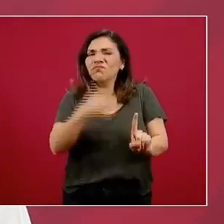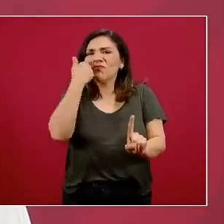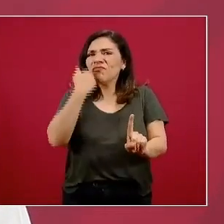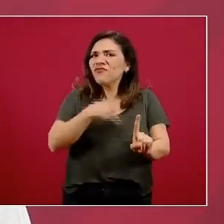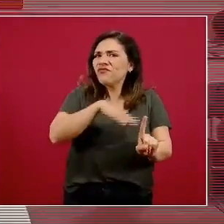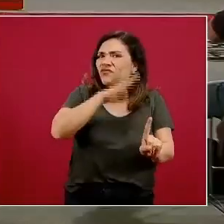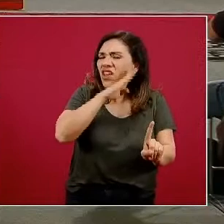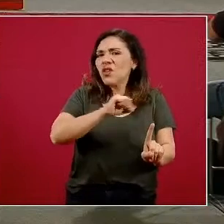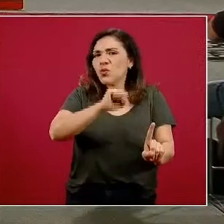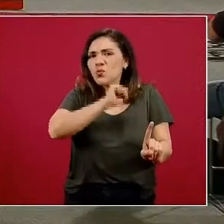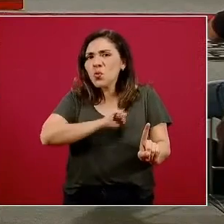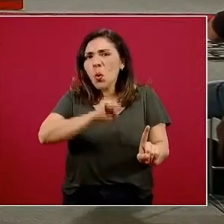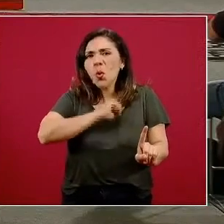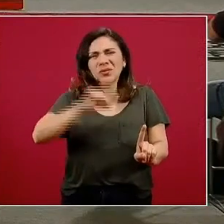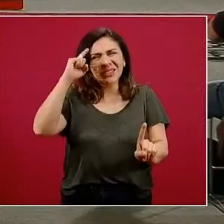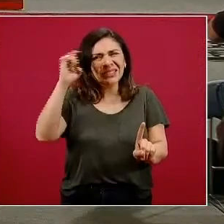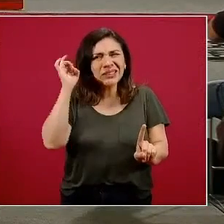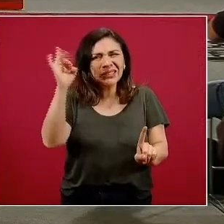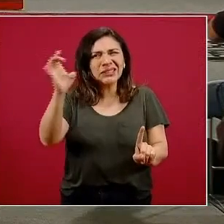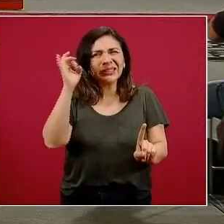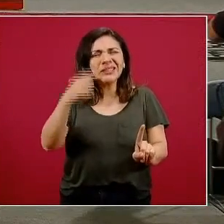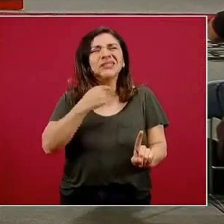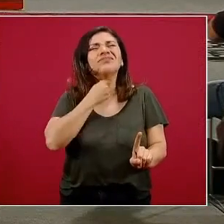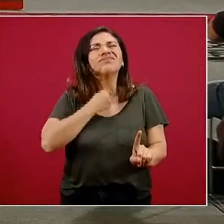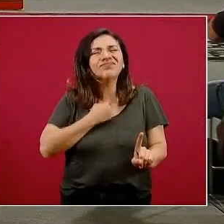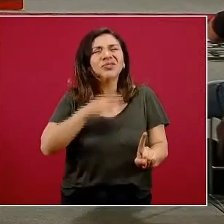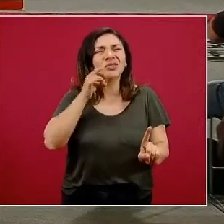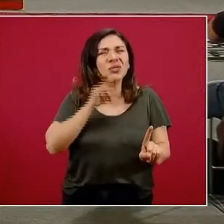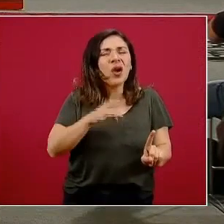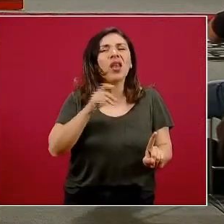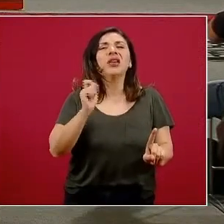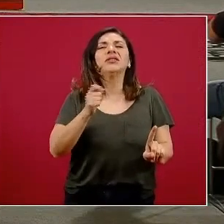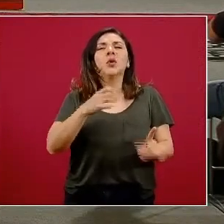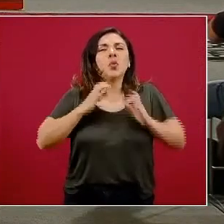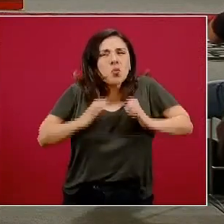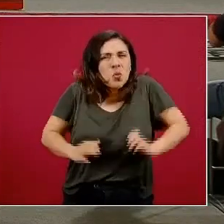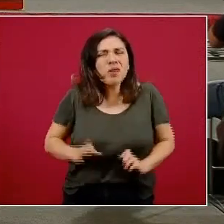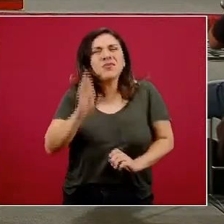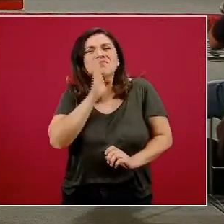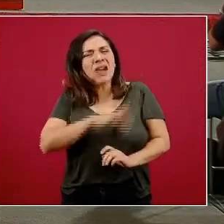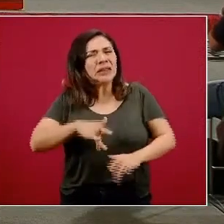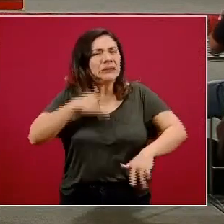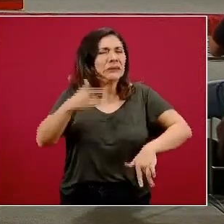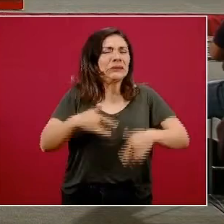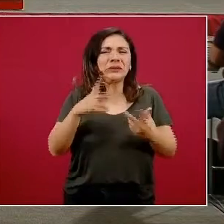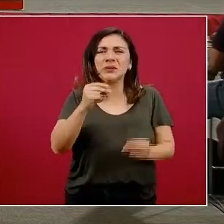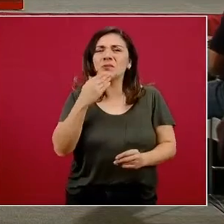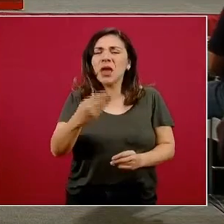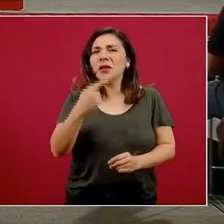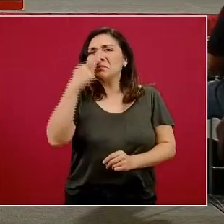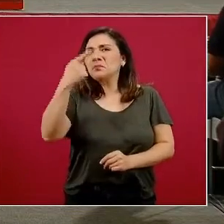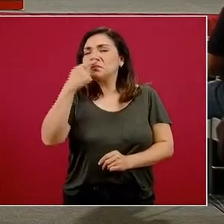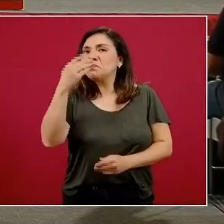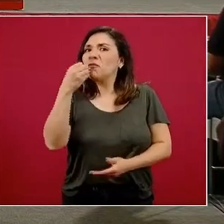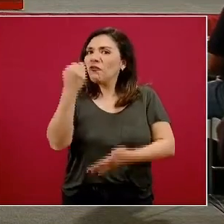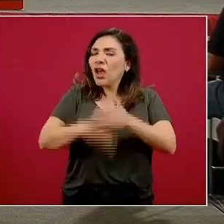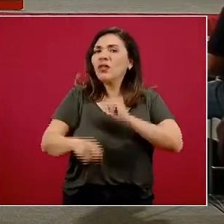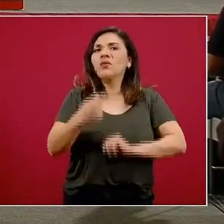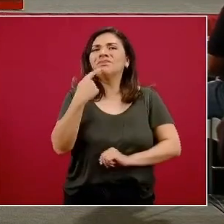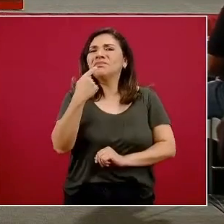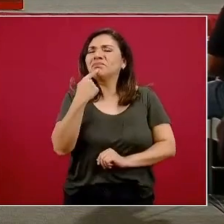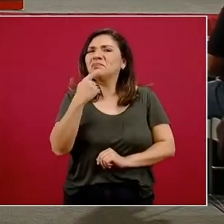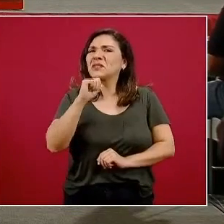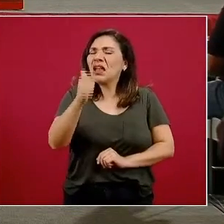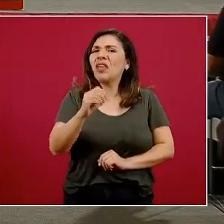fiebre, tos, dolor de cabeza, dolor de garganta, dolor de cuerpo, malestar general, pérdida del olfato o pérdida del gusto